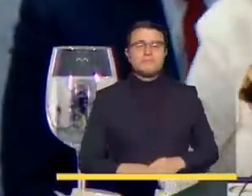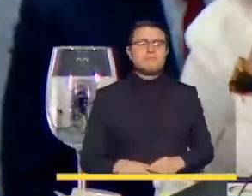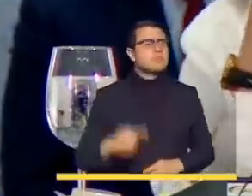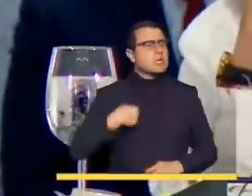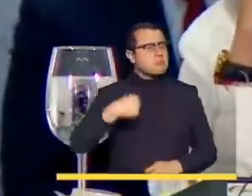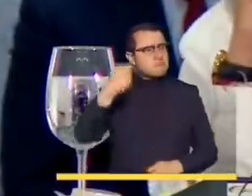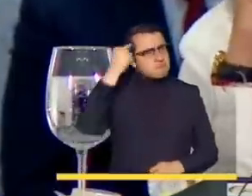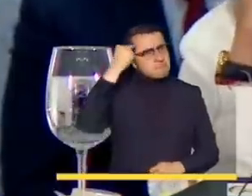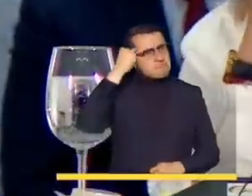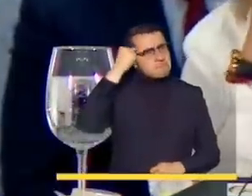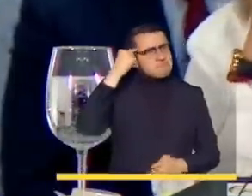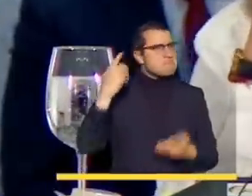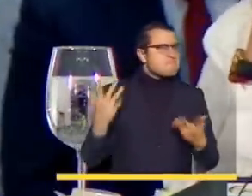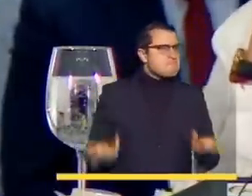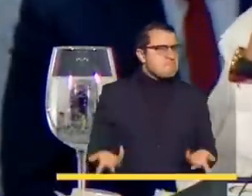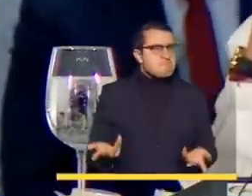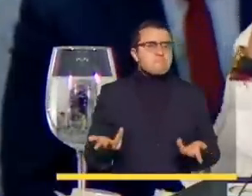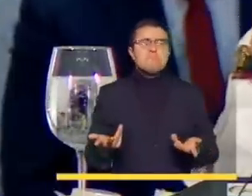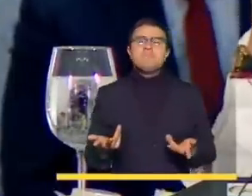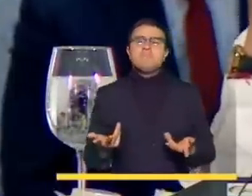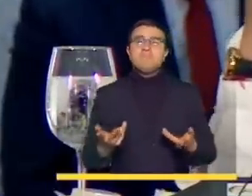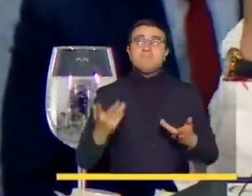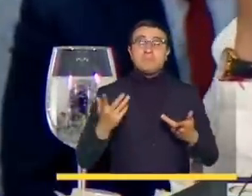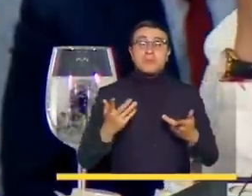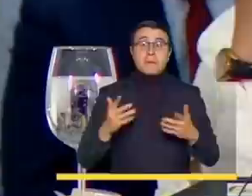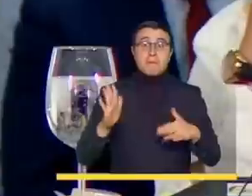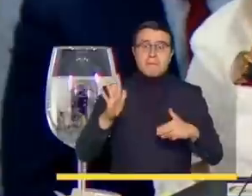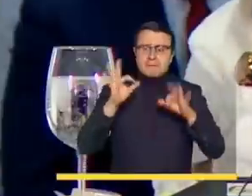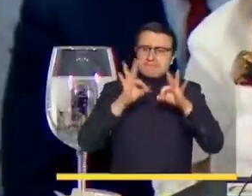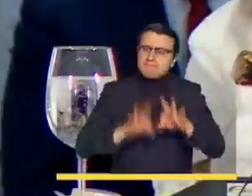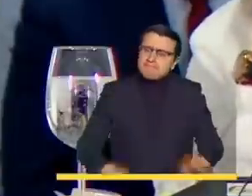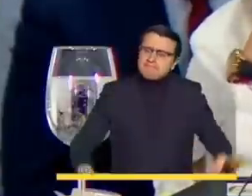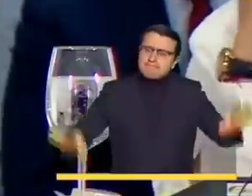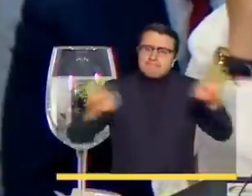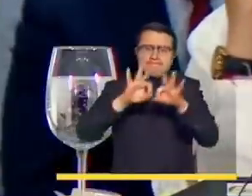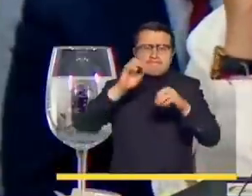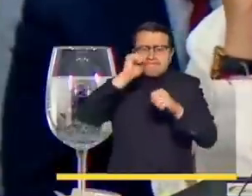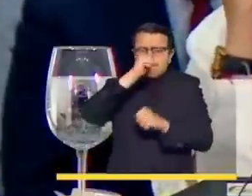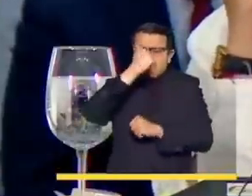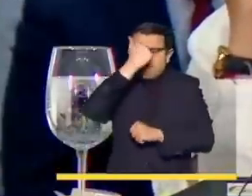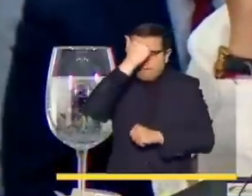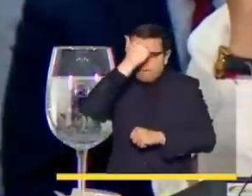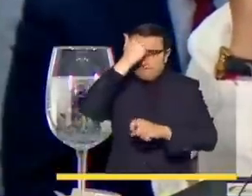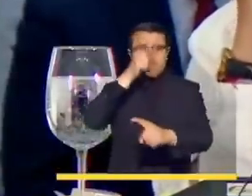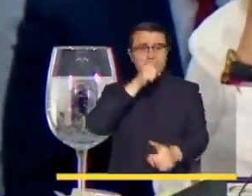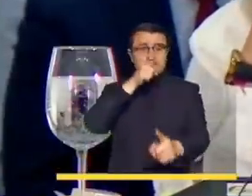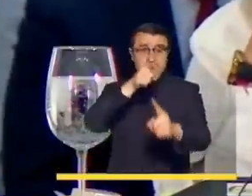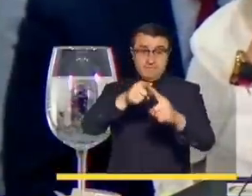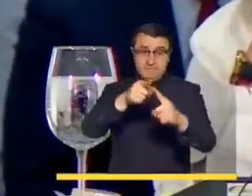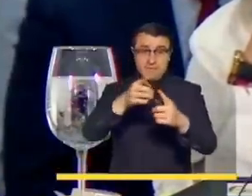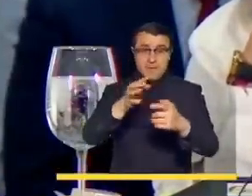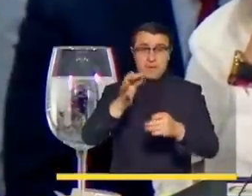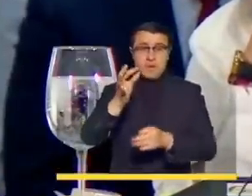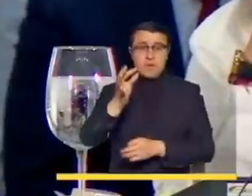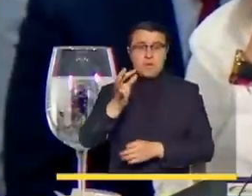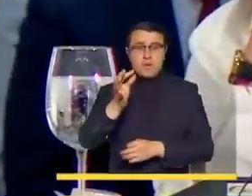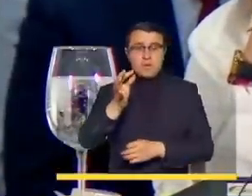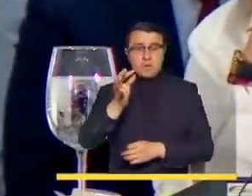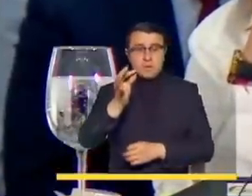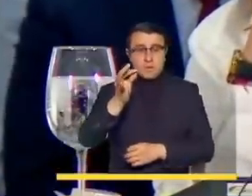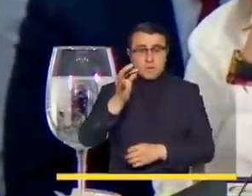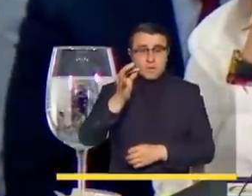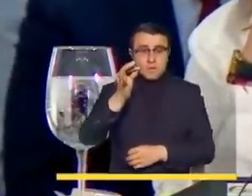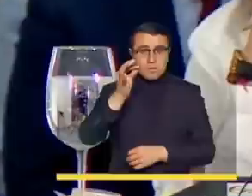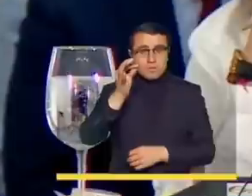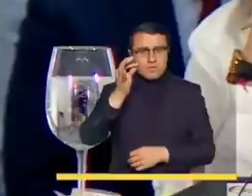Pienso que lo fundamental para enfrentar el flagelo